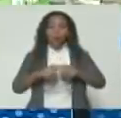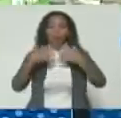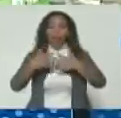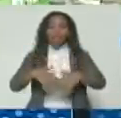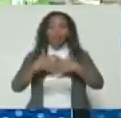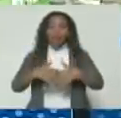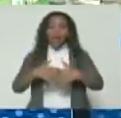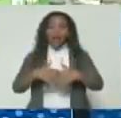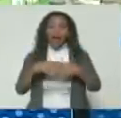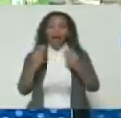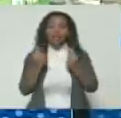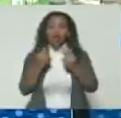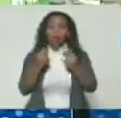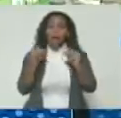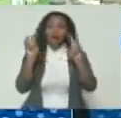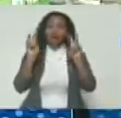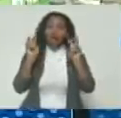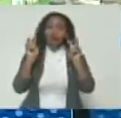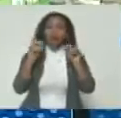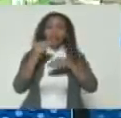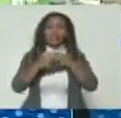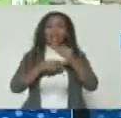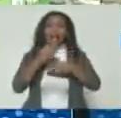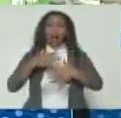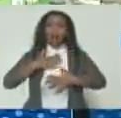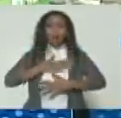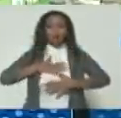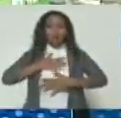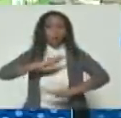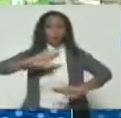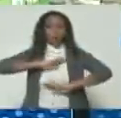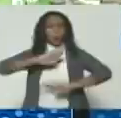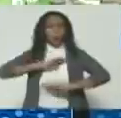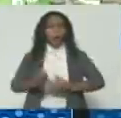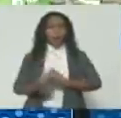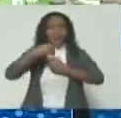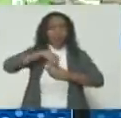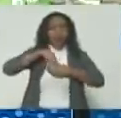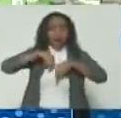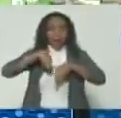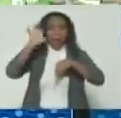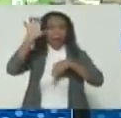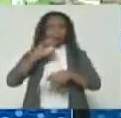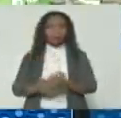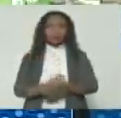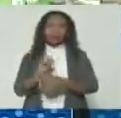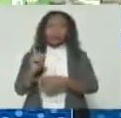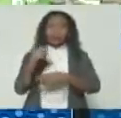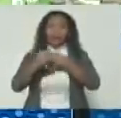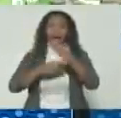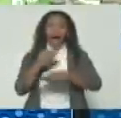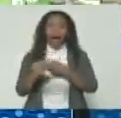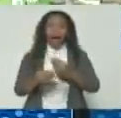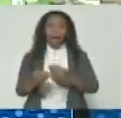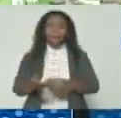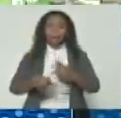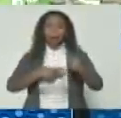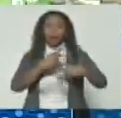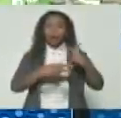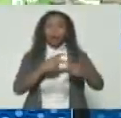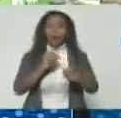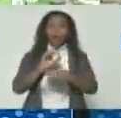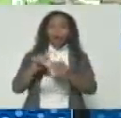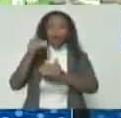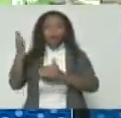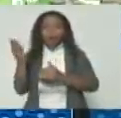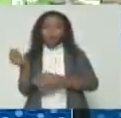una economía nueva que produzca y satisfaga las necesidades internas del país y que tenga una vocación productiva y exportadora